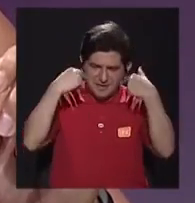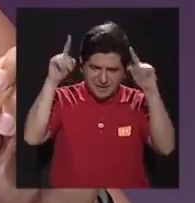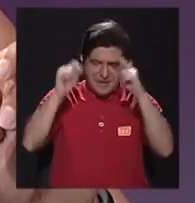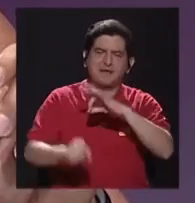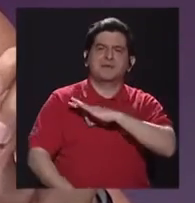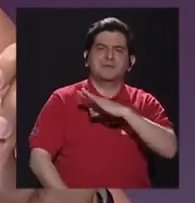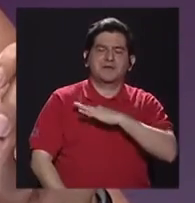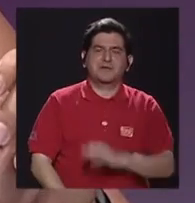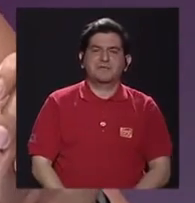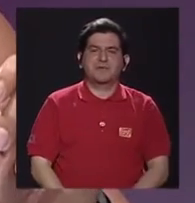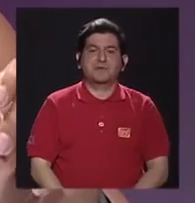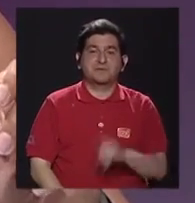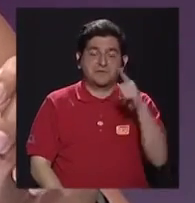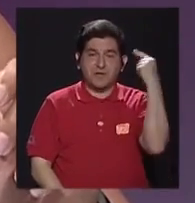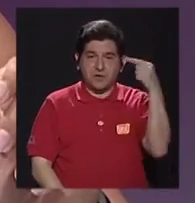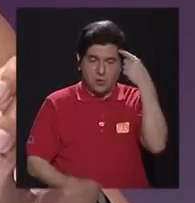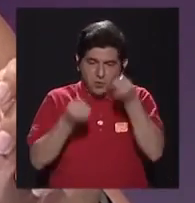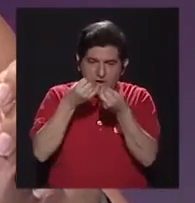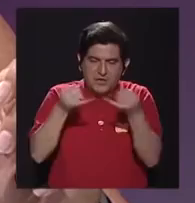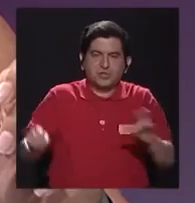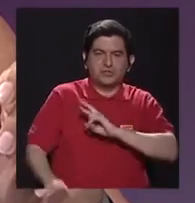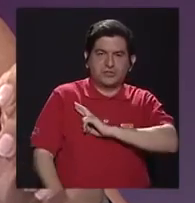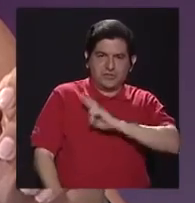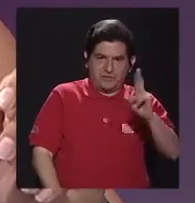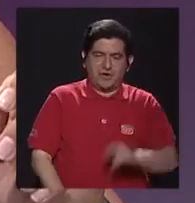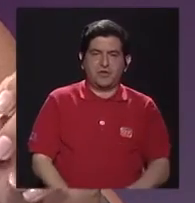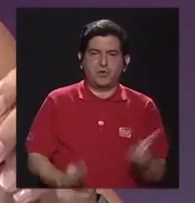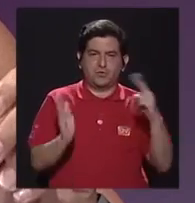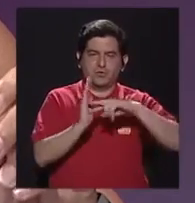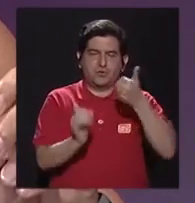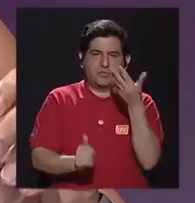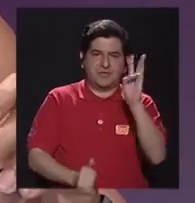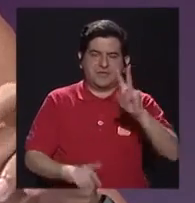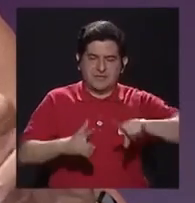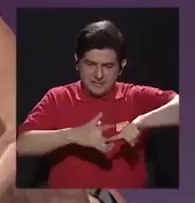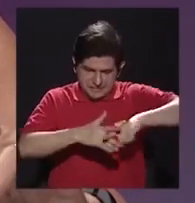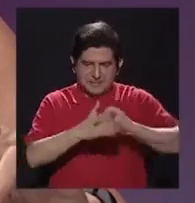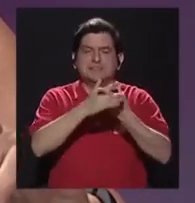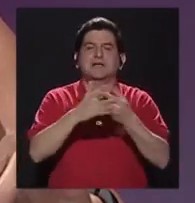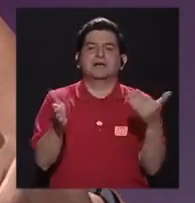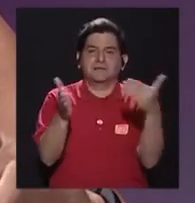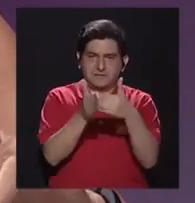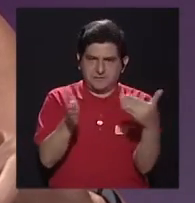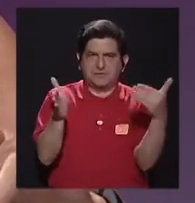bienestar y un Estado laico en este 2016 que estamos iniciando